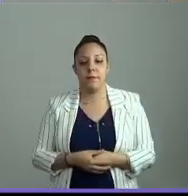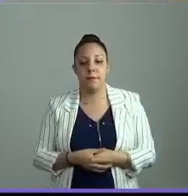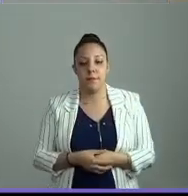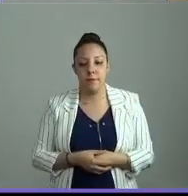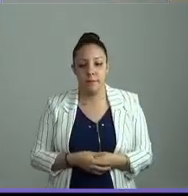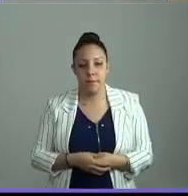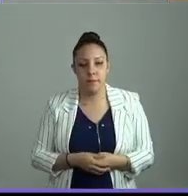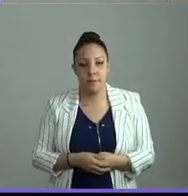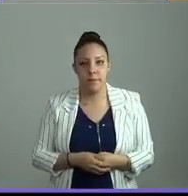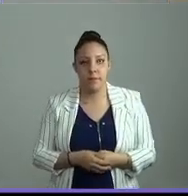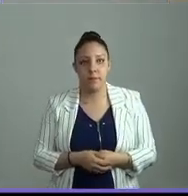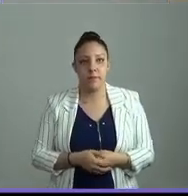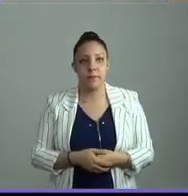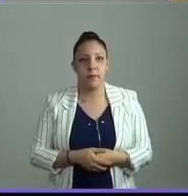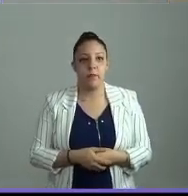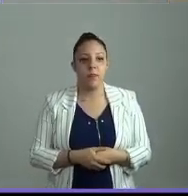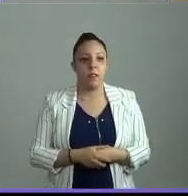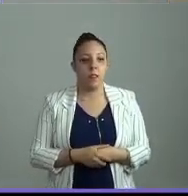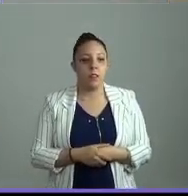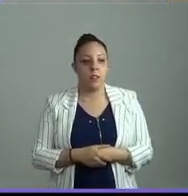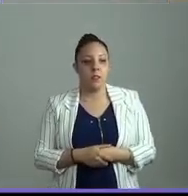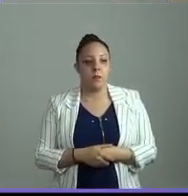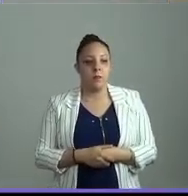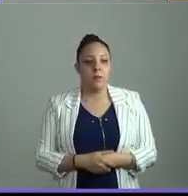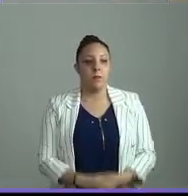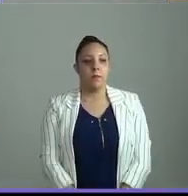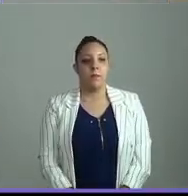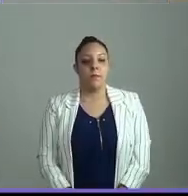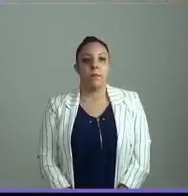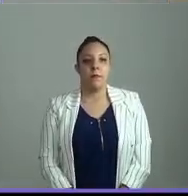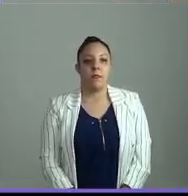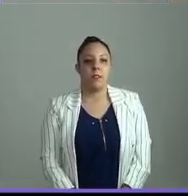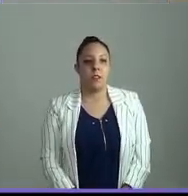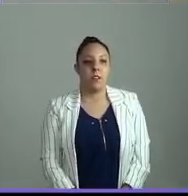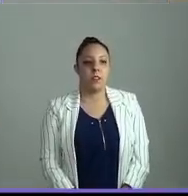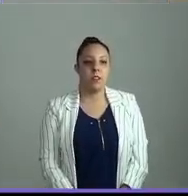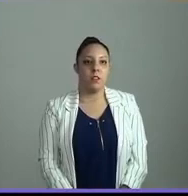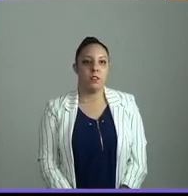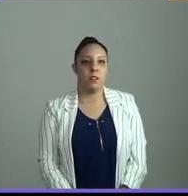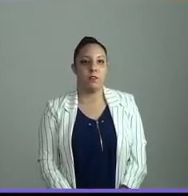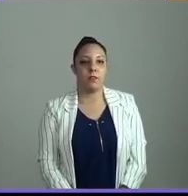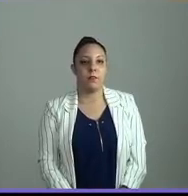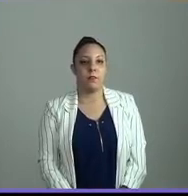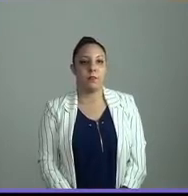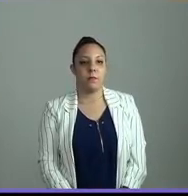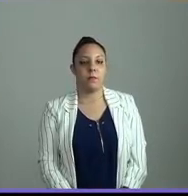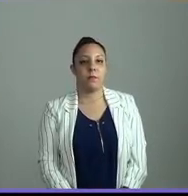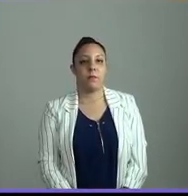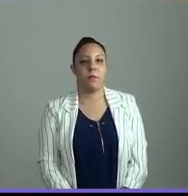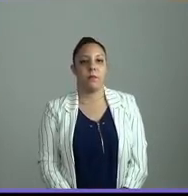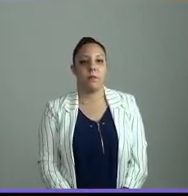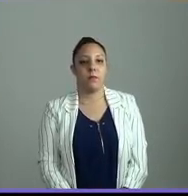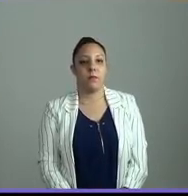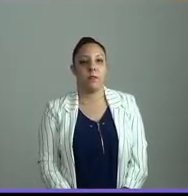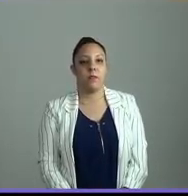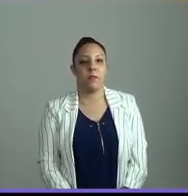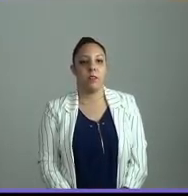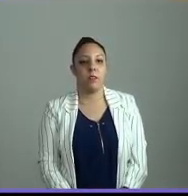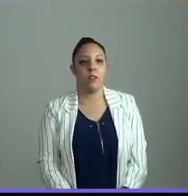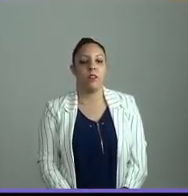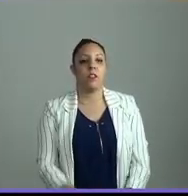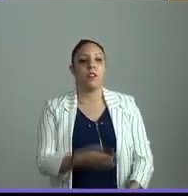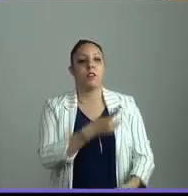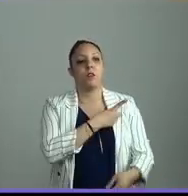pues con esta idea y con el propósito de reencantar el mundo cada uno de los días trataremos otra vez silvia que hayas